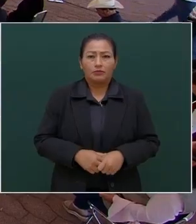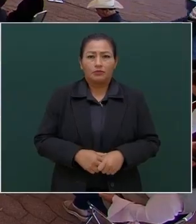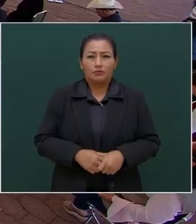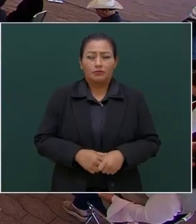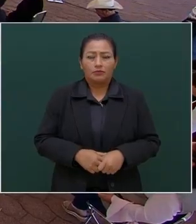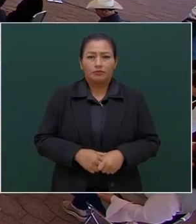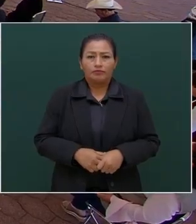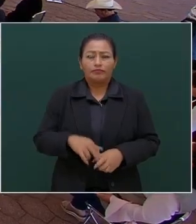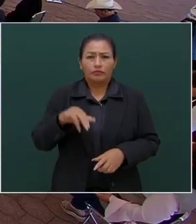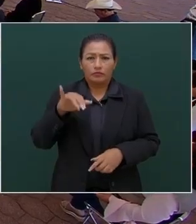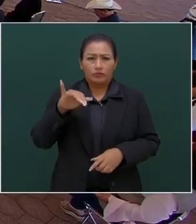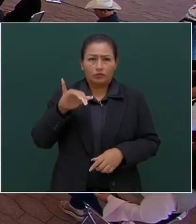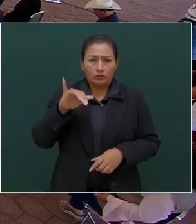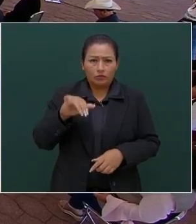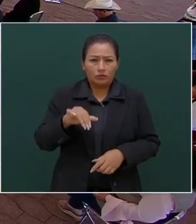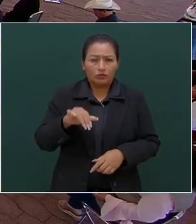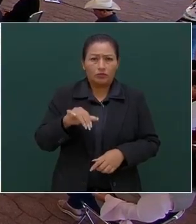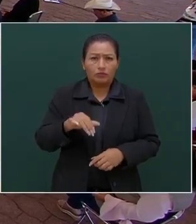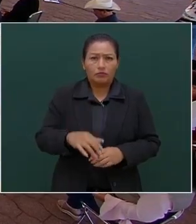Sí,